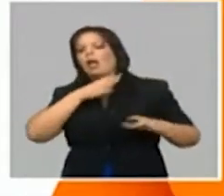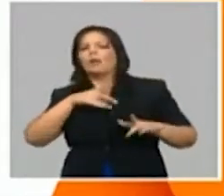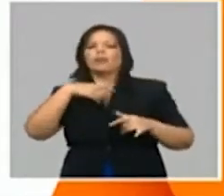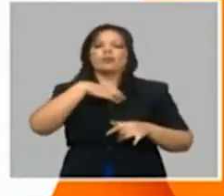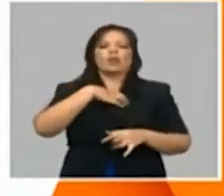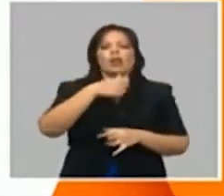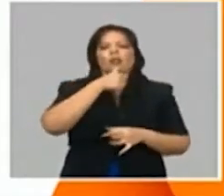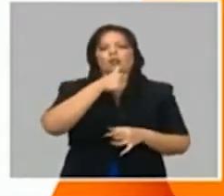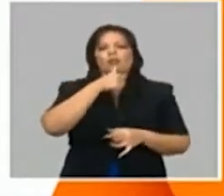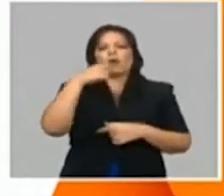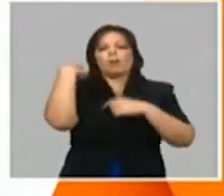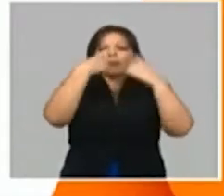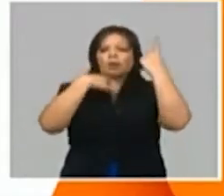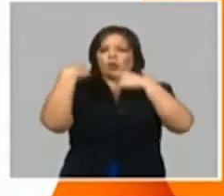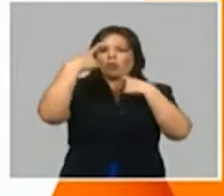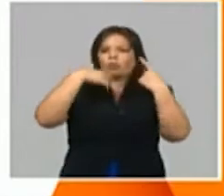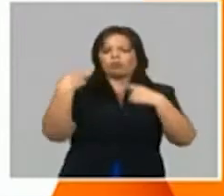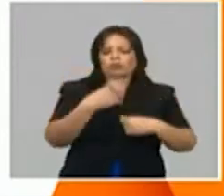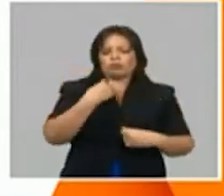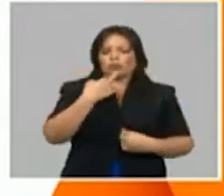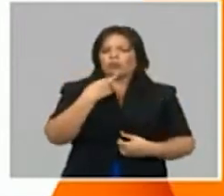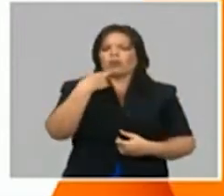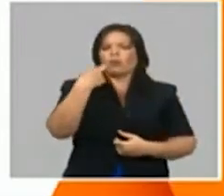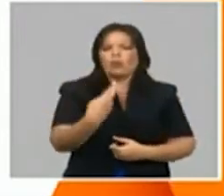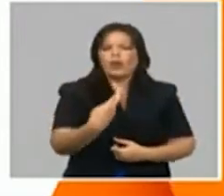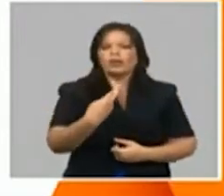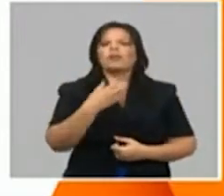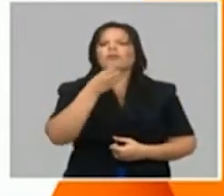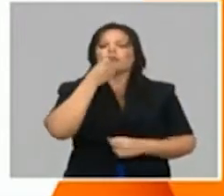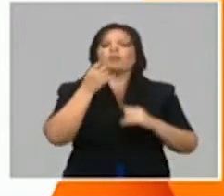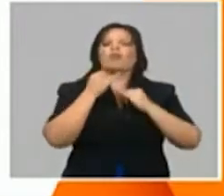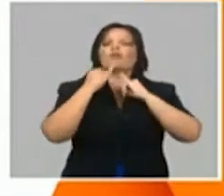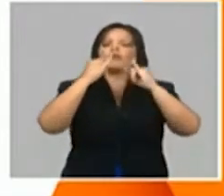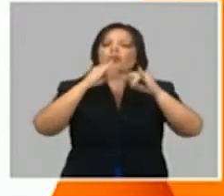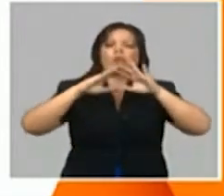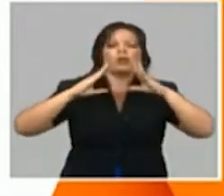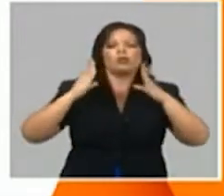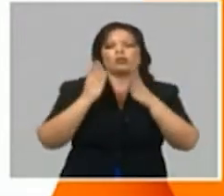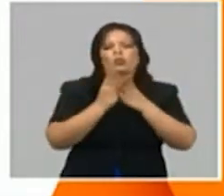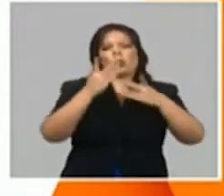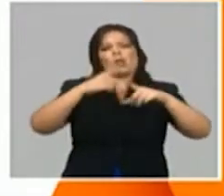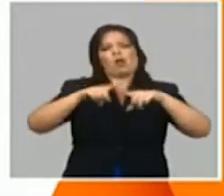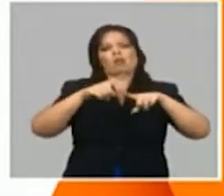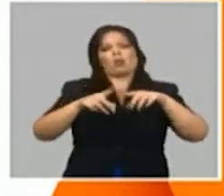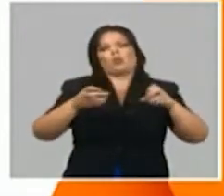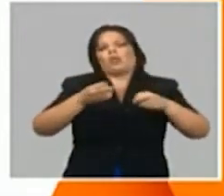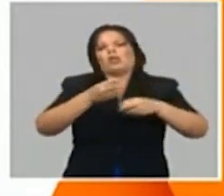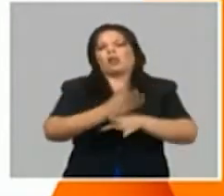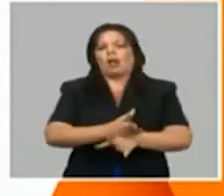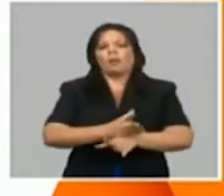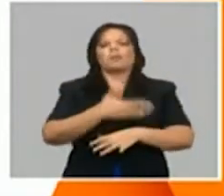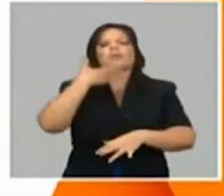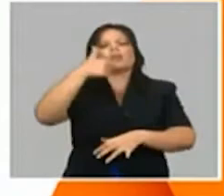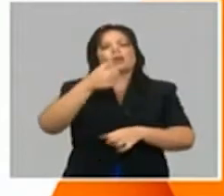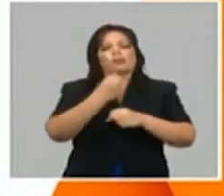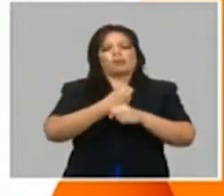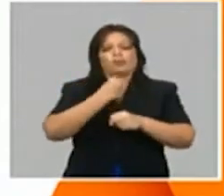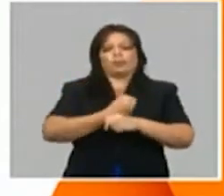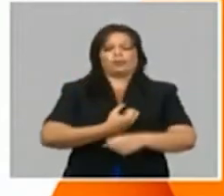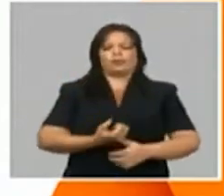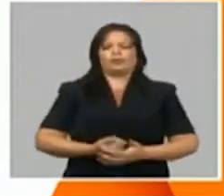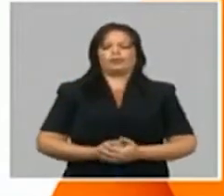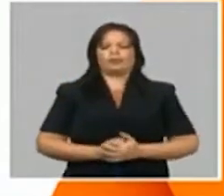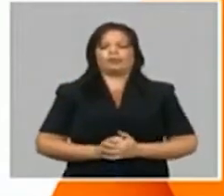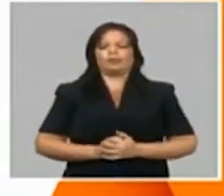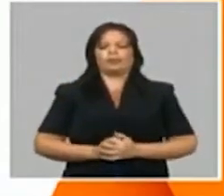nosotros darle toda la información que podamos y se necesite para hacer más ágil esta actividad.